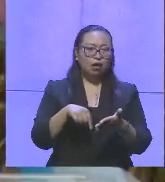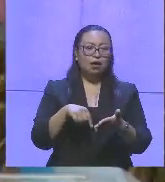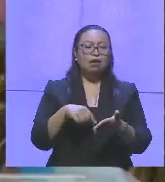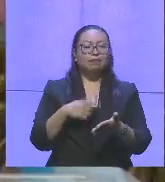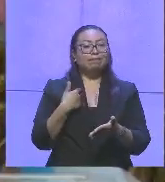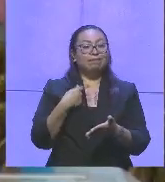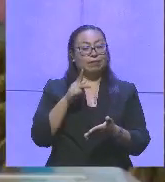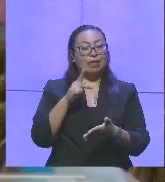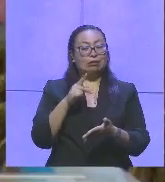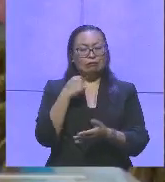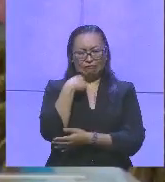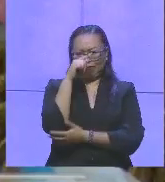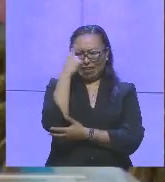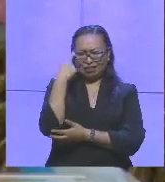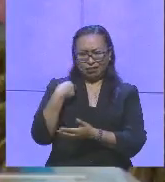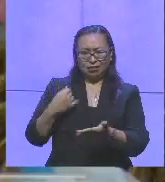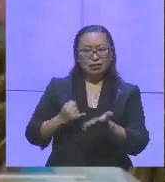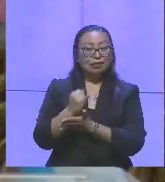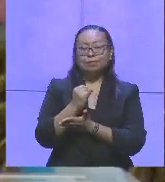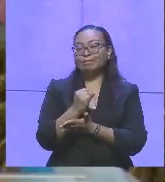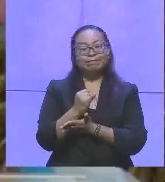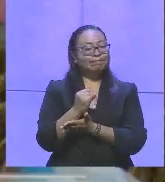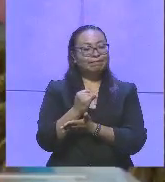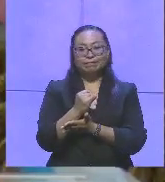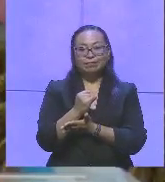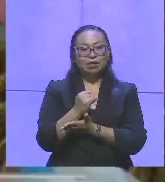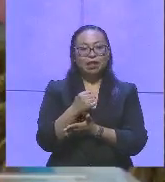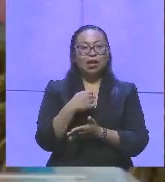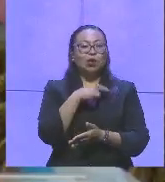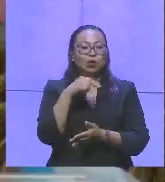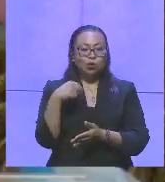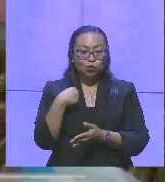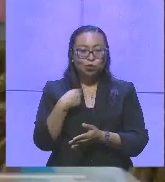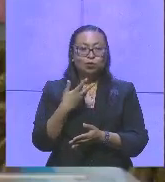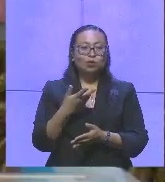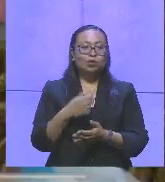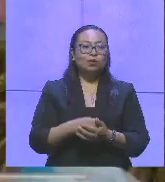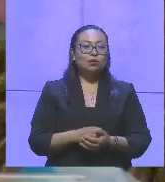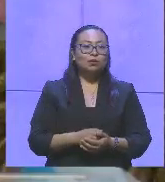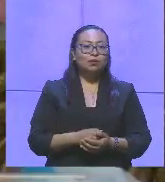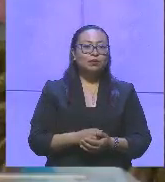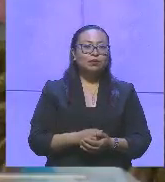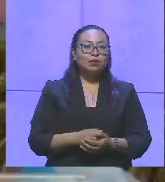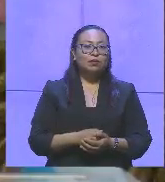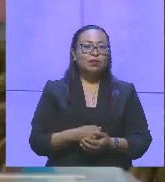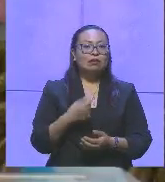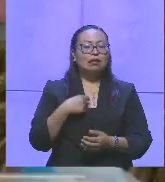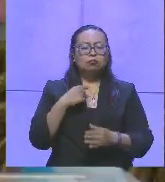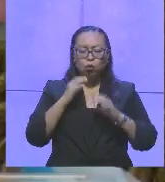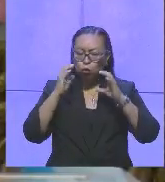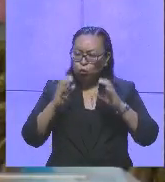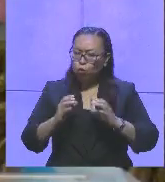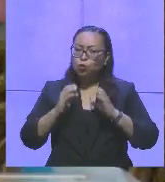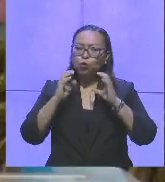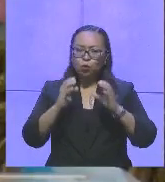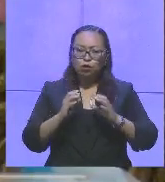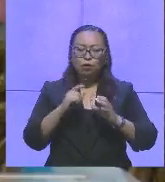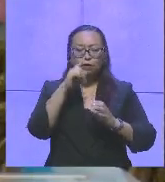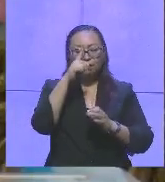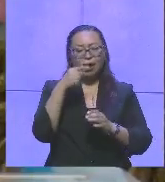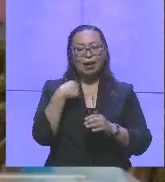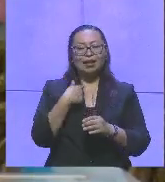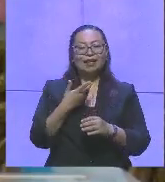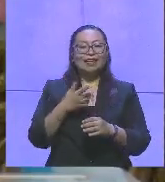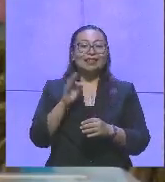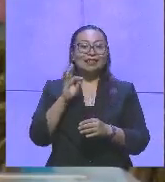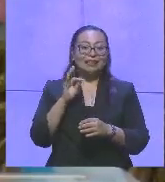No fue sencillo, los precedentes que se habían trazado en cuanto a este tema, pues habían sido muy cuidadosos en no